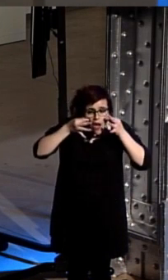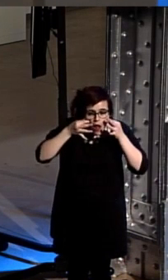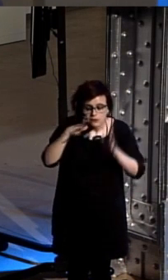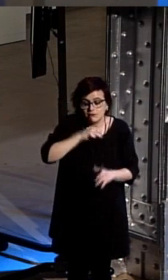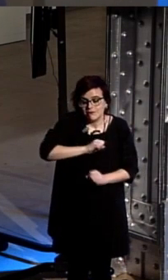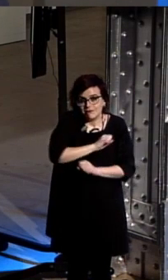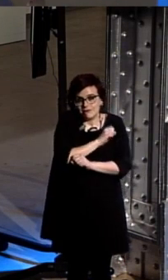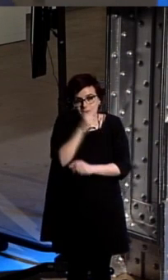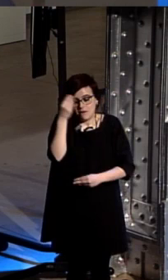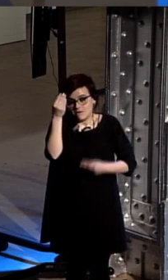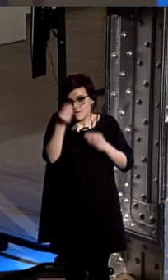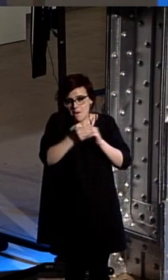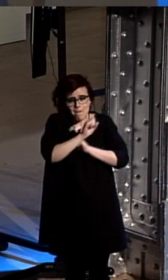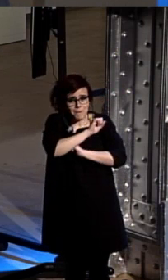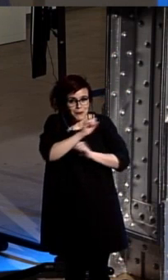increíble.